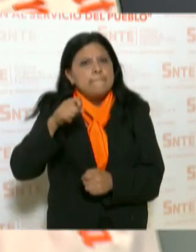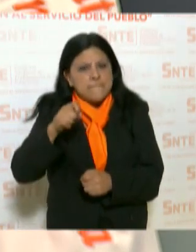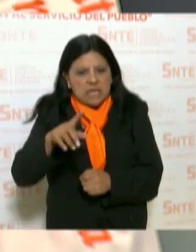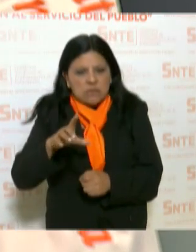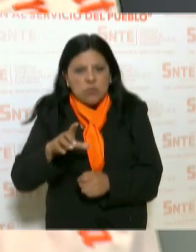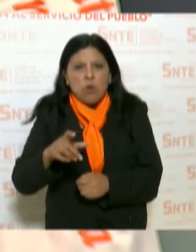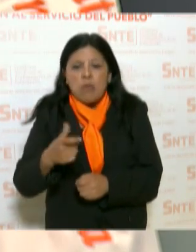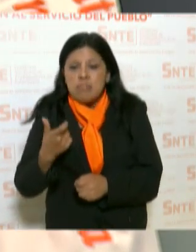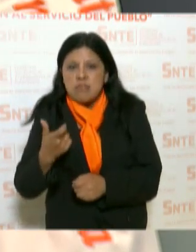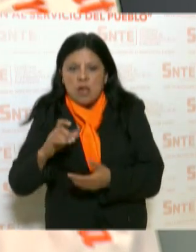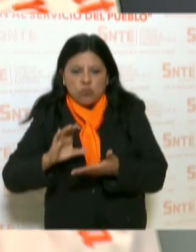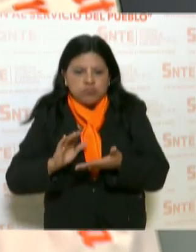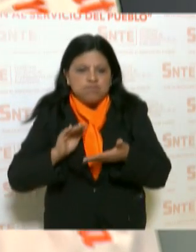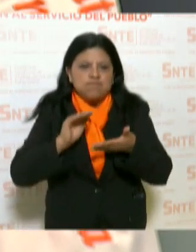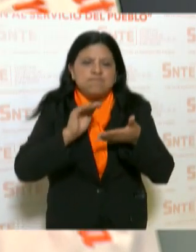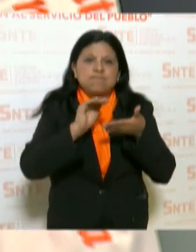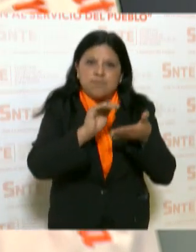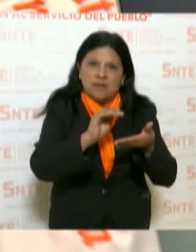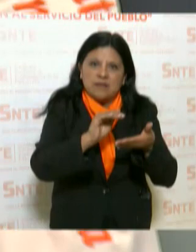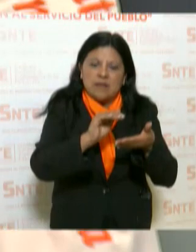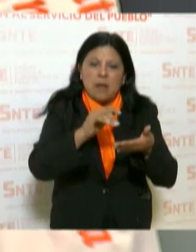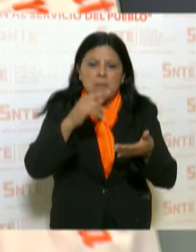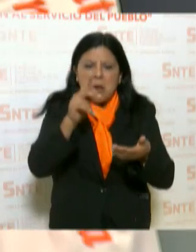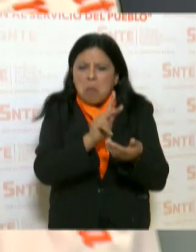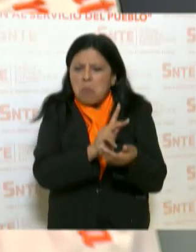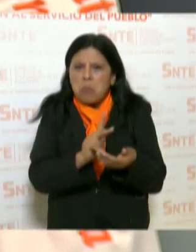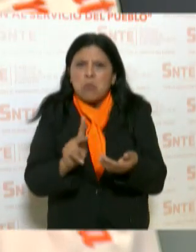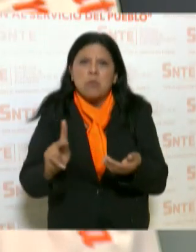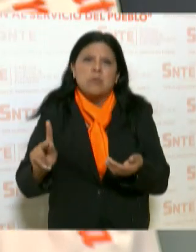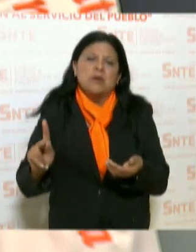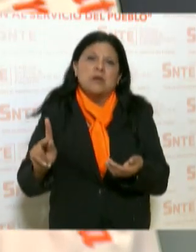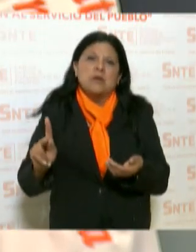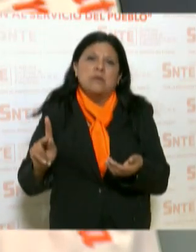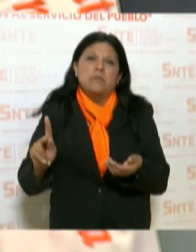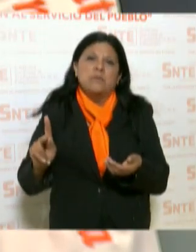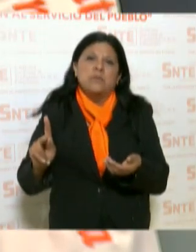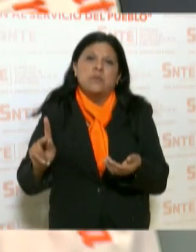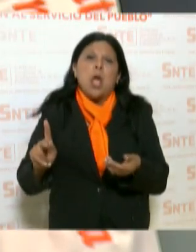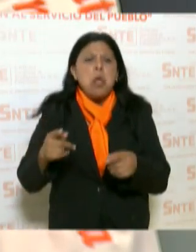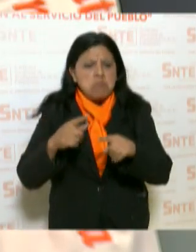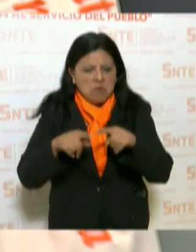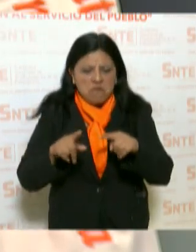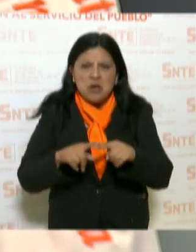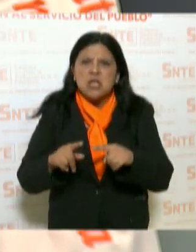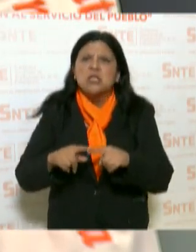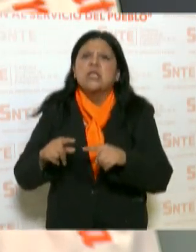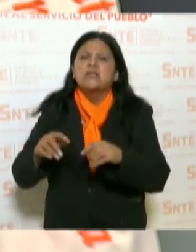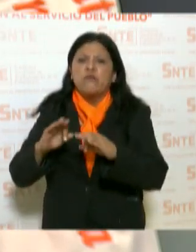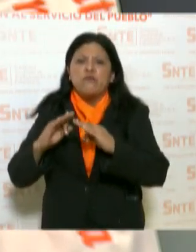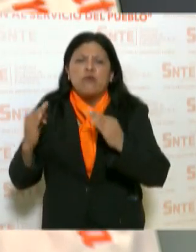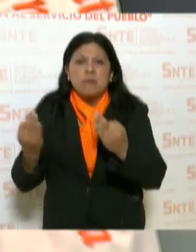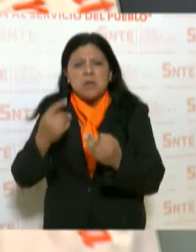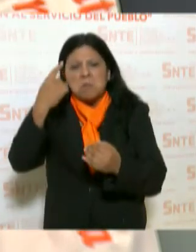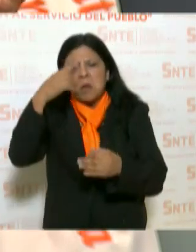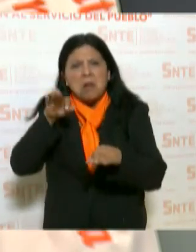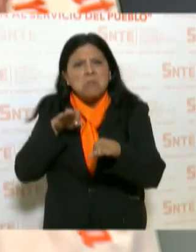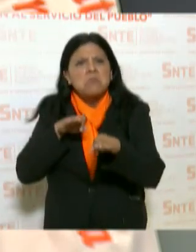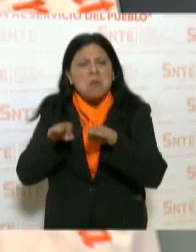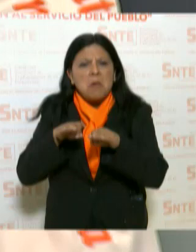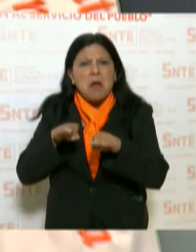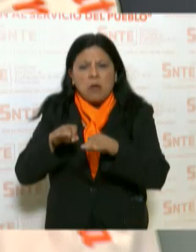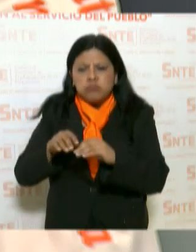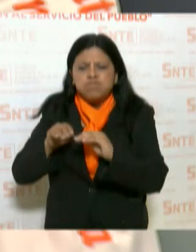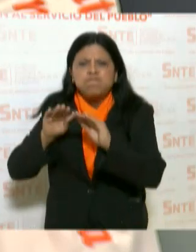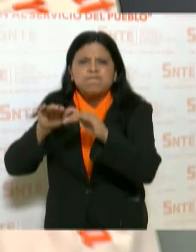reactiva la economía, sobre todo la industria de la construcción y genera muchos empleos, nos lleva a